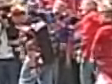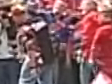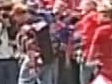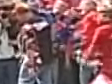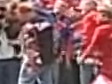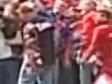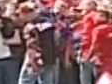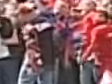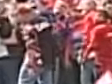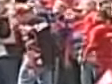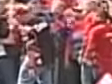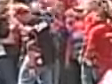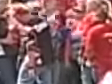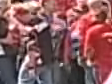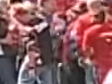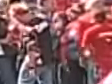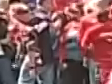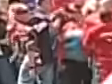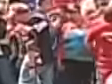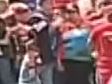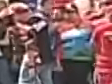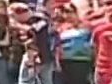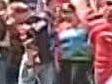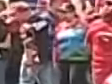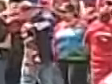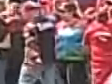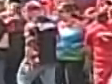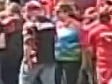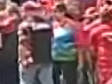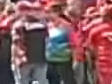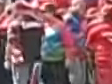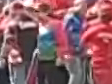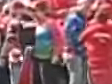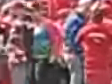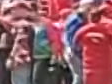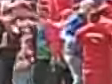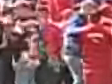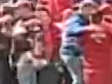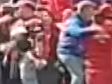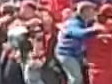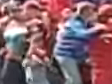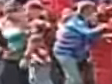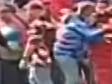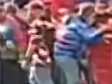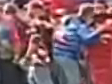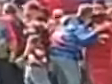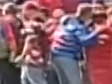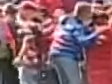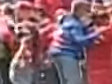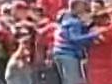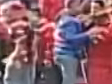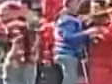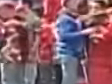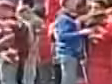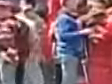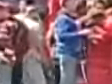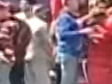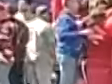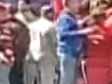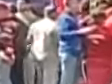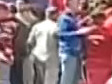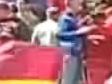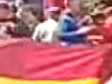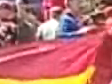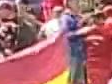calma y cordura, nosotros vamos a ganar, y ha llamado también a una gran victoria que reorganice toda la fuerza para este año